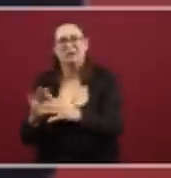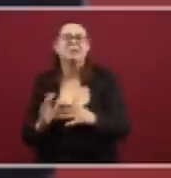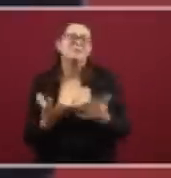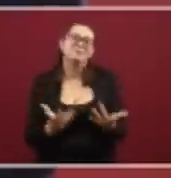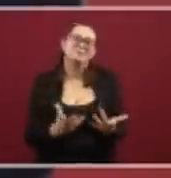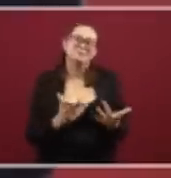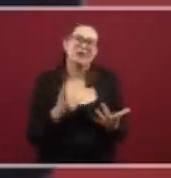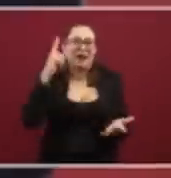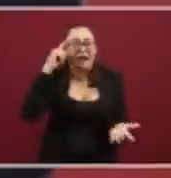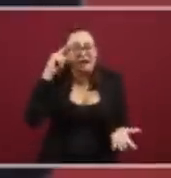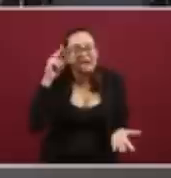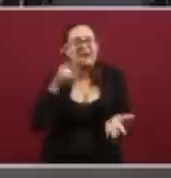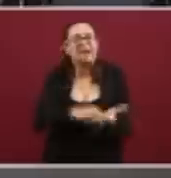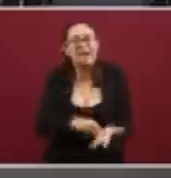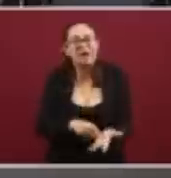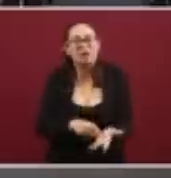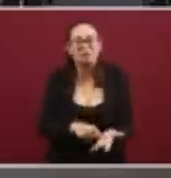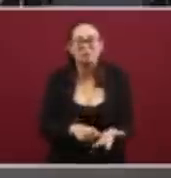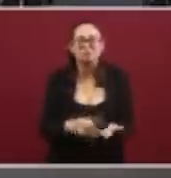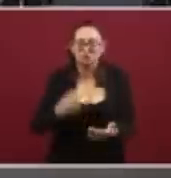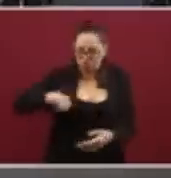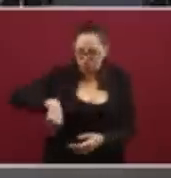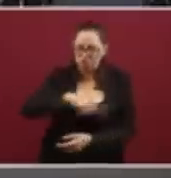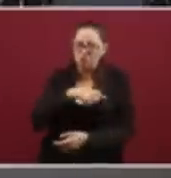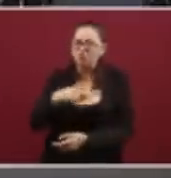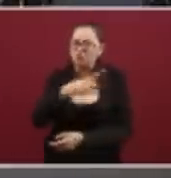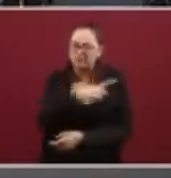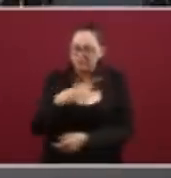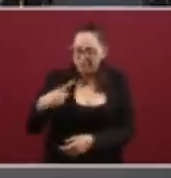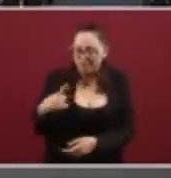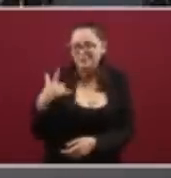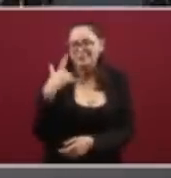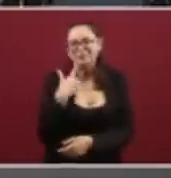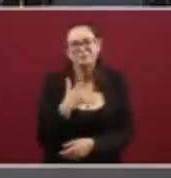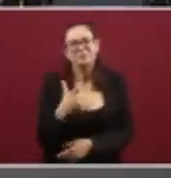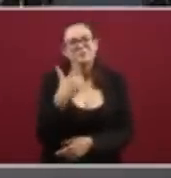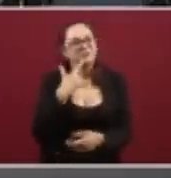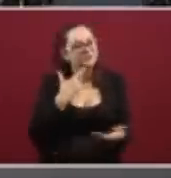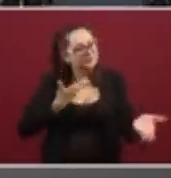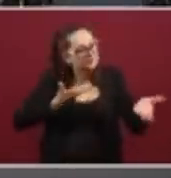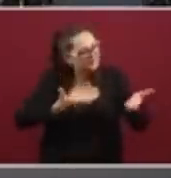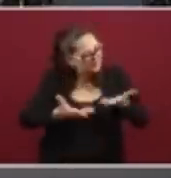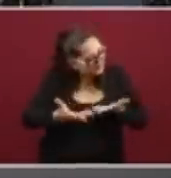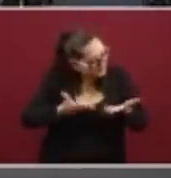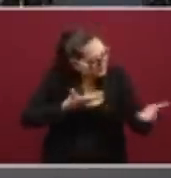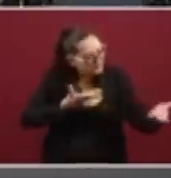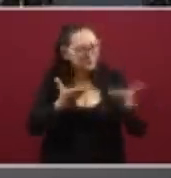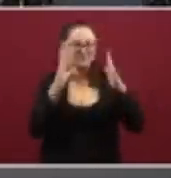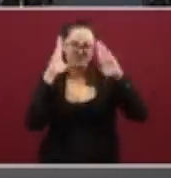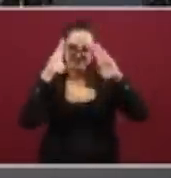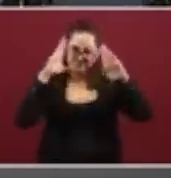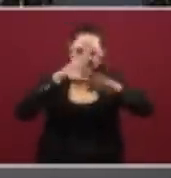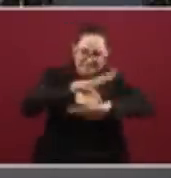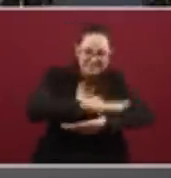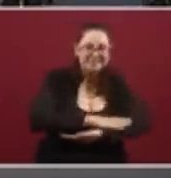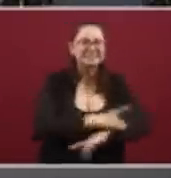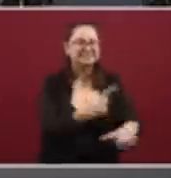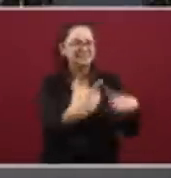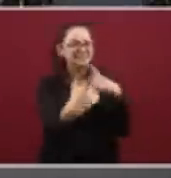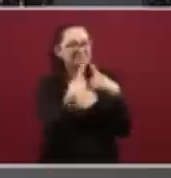nosotros que hacer un esfuerzo de conciliación de diálogo